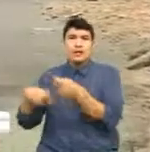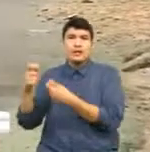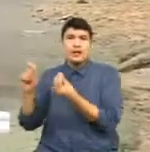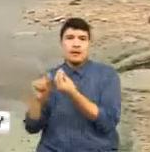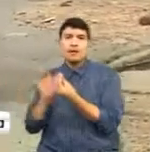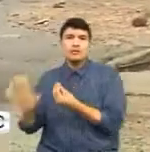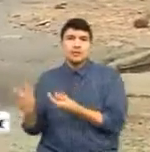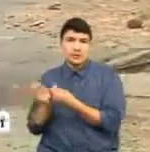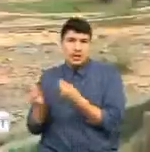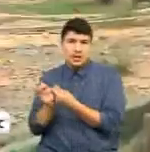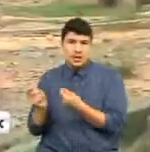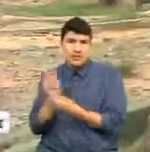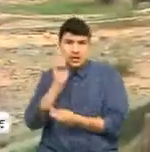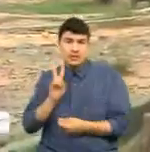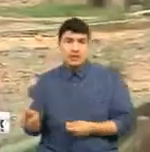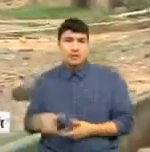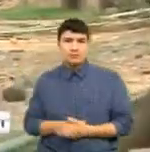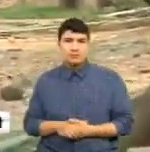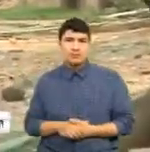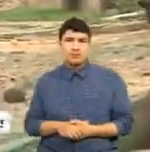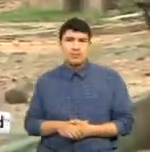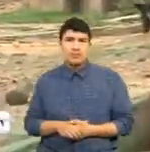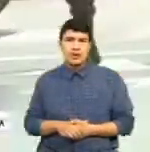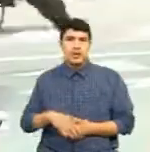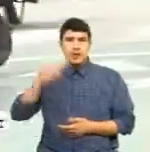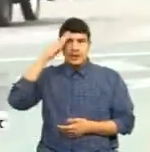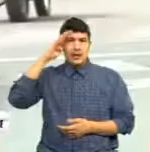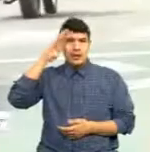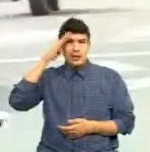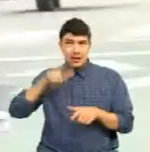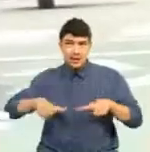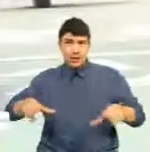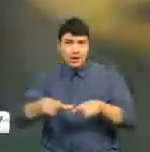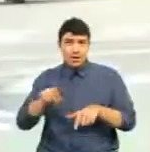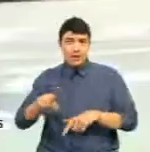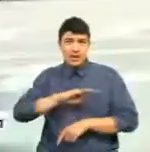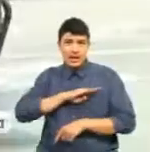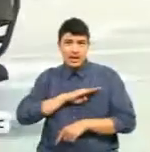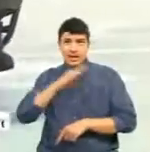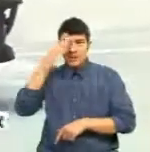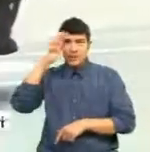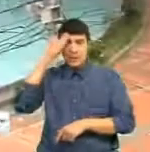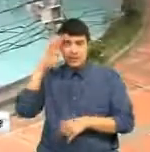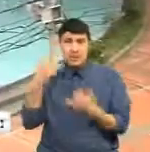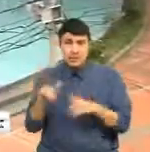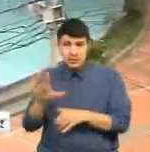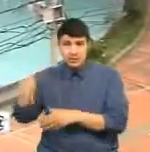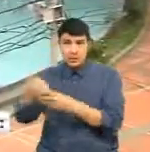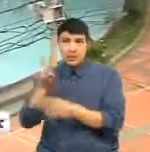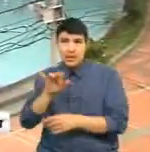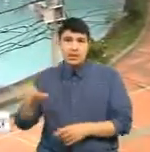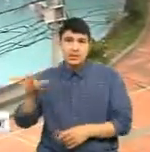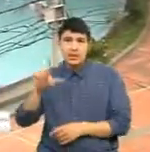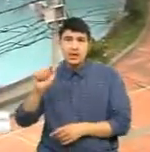esa parte de la frontera. Se ha agotado el diálogo con las autoridades locales. Al alcalde y a la policía cantonal en Villa del Rosario, la comunidad